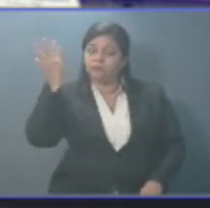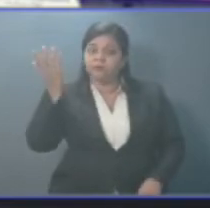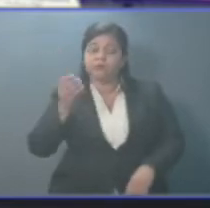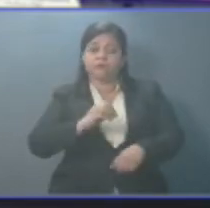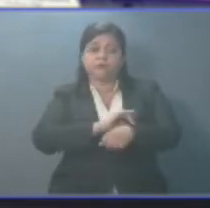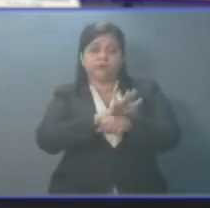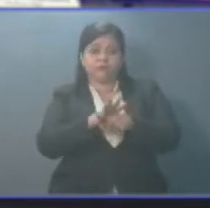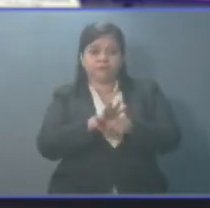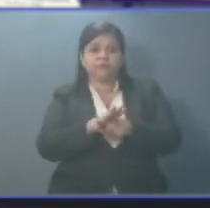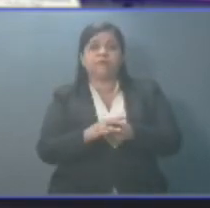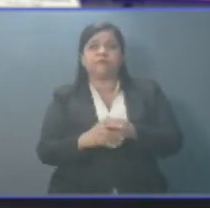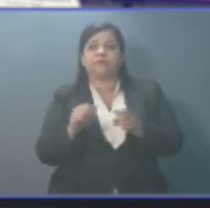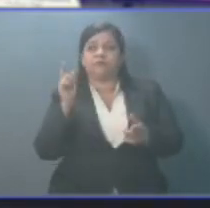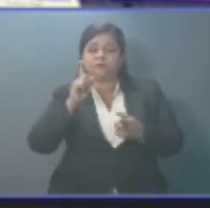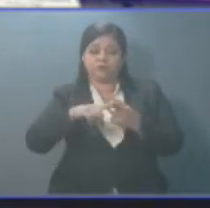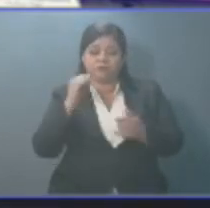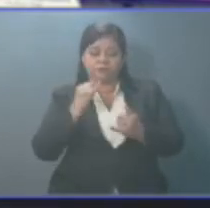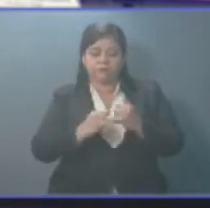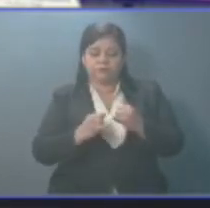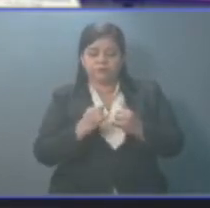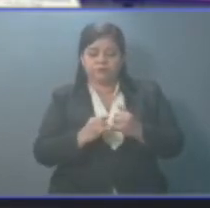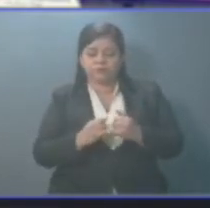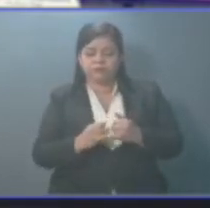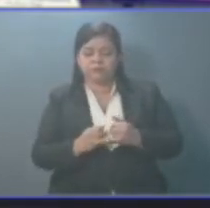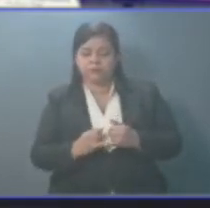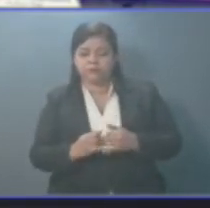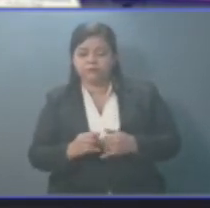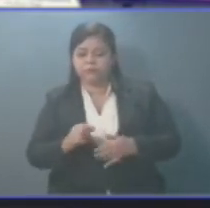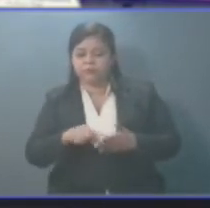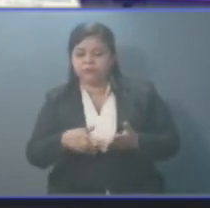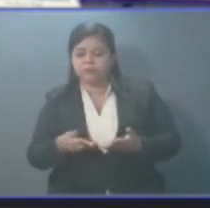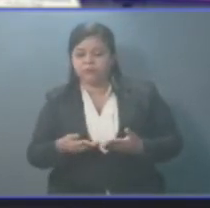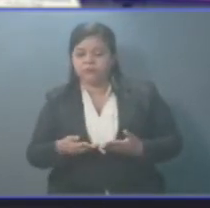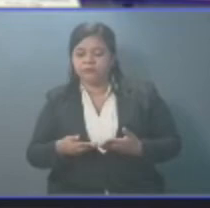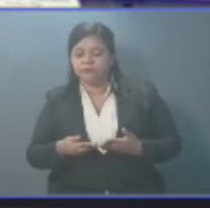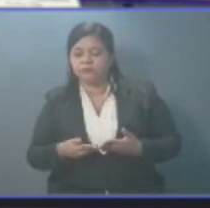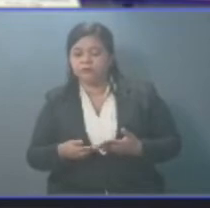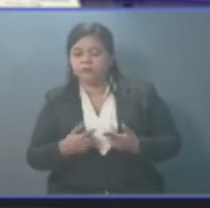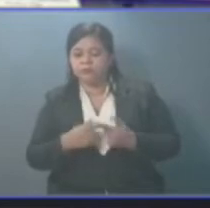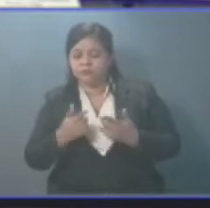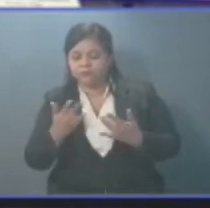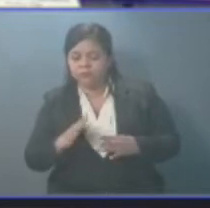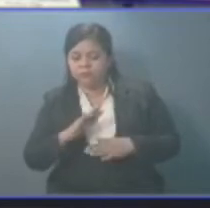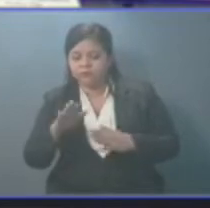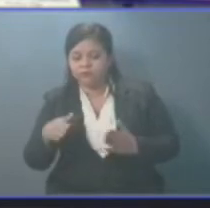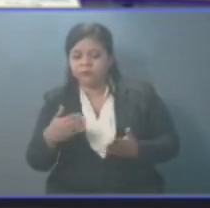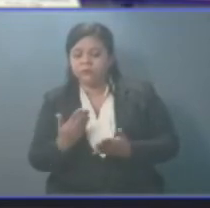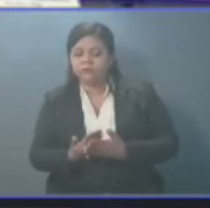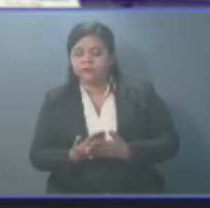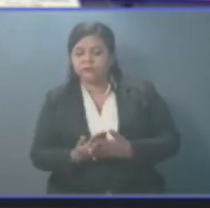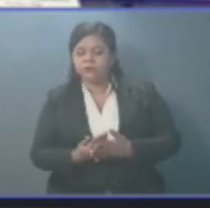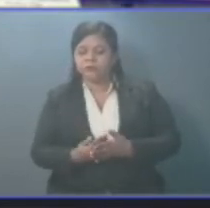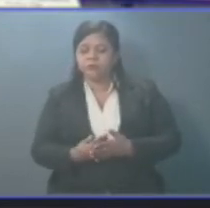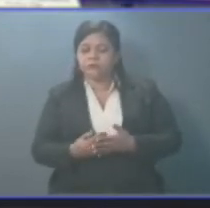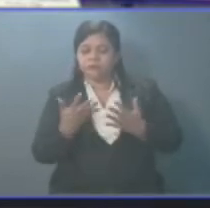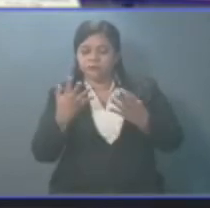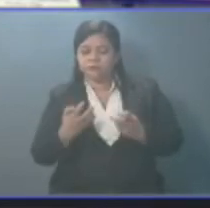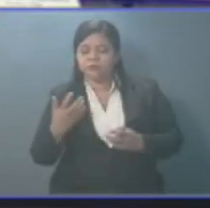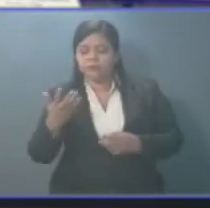COVID-19 al finalizar la vigencia de este decreto transitorio aún persistieren,